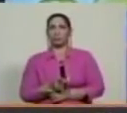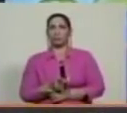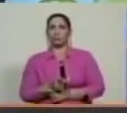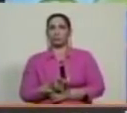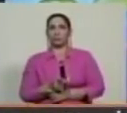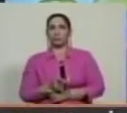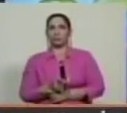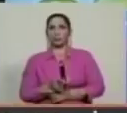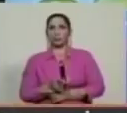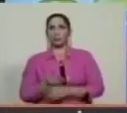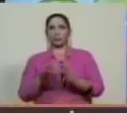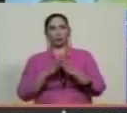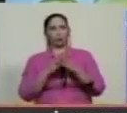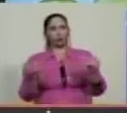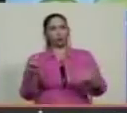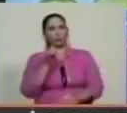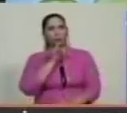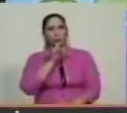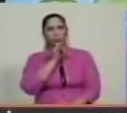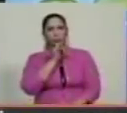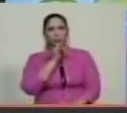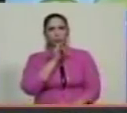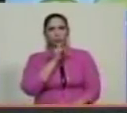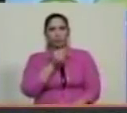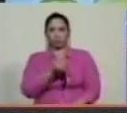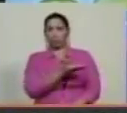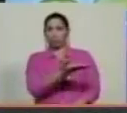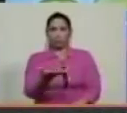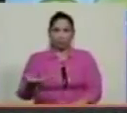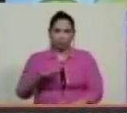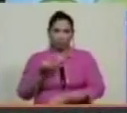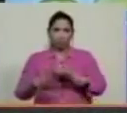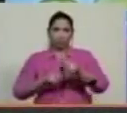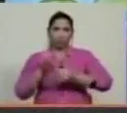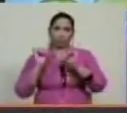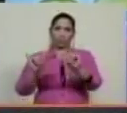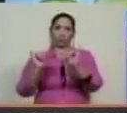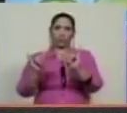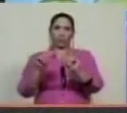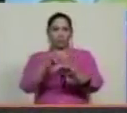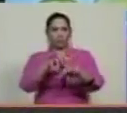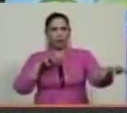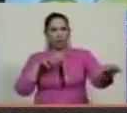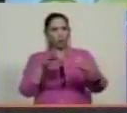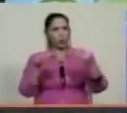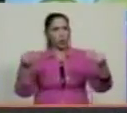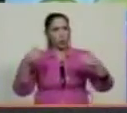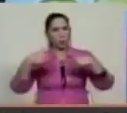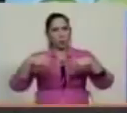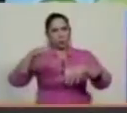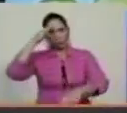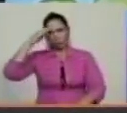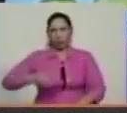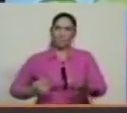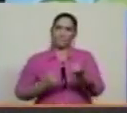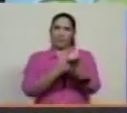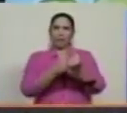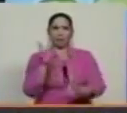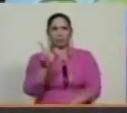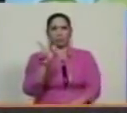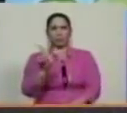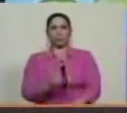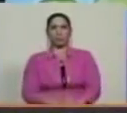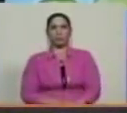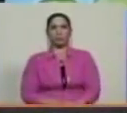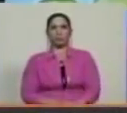Y toda la información que tienen, que ustedes mismos la han hecho, porque la gran mayoría son militantes de base del Partido Socialista Unido de